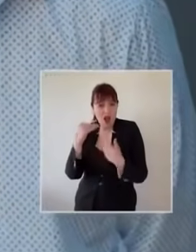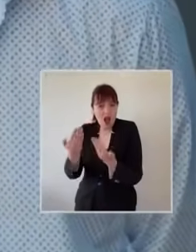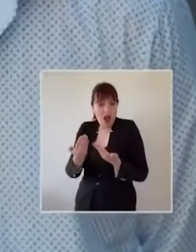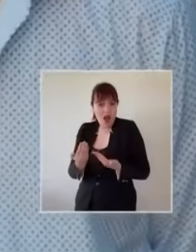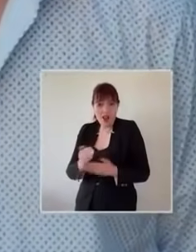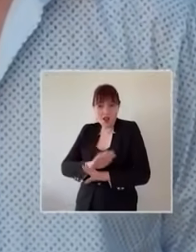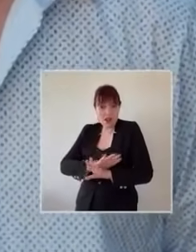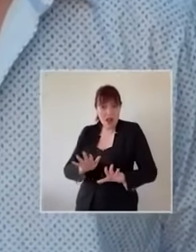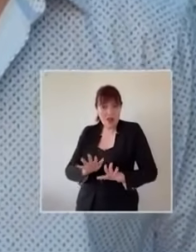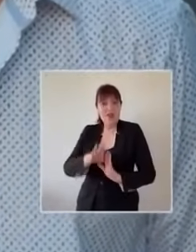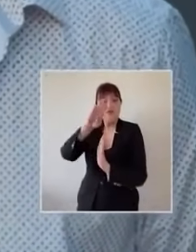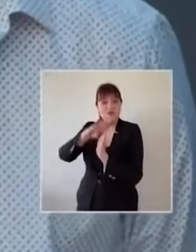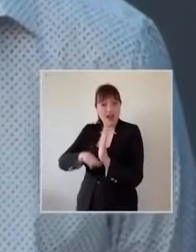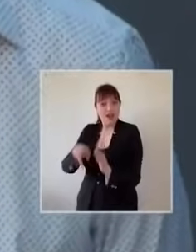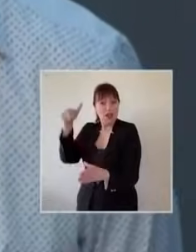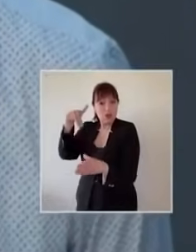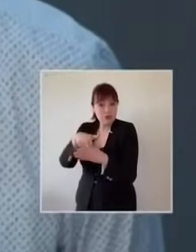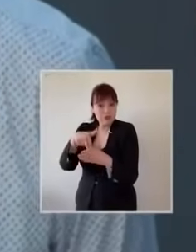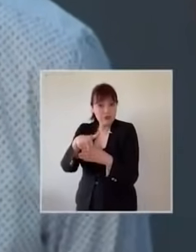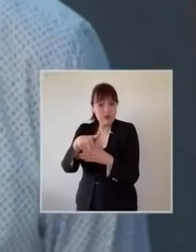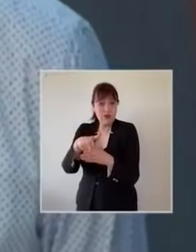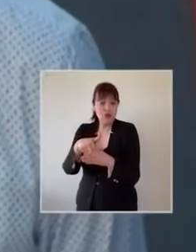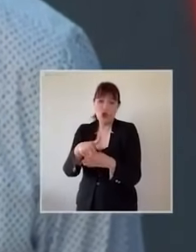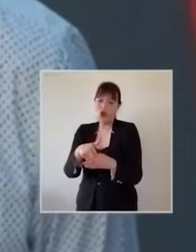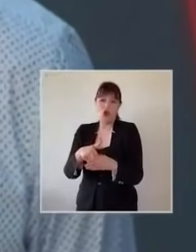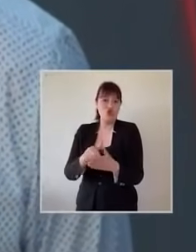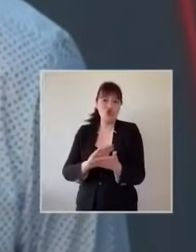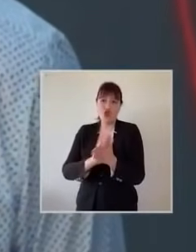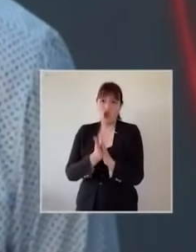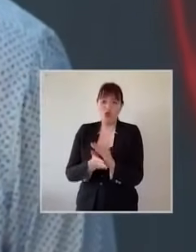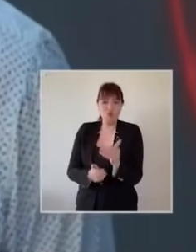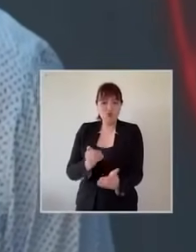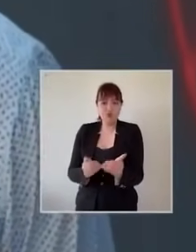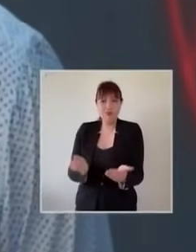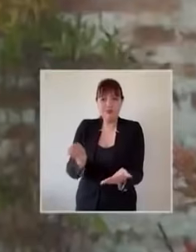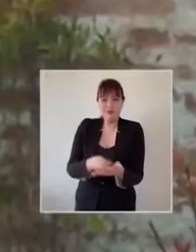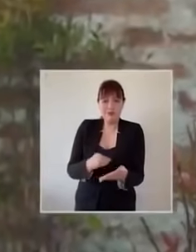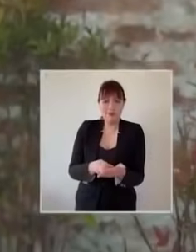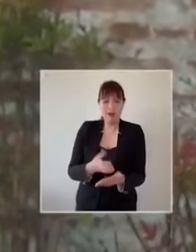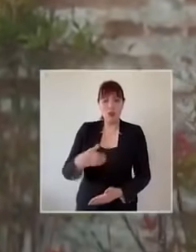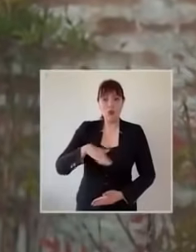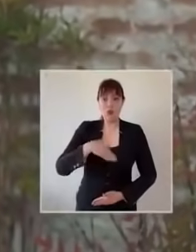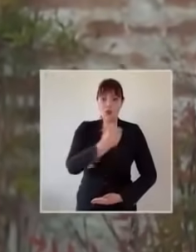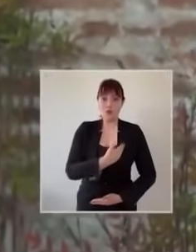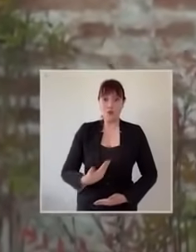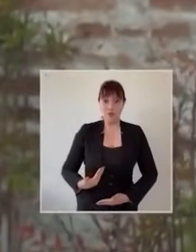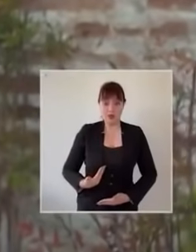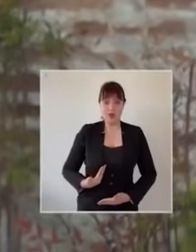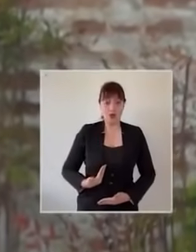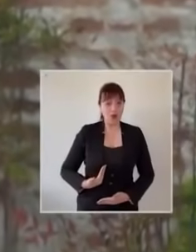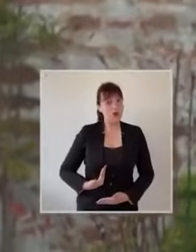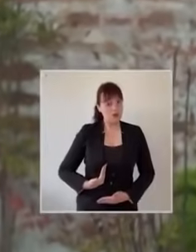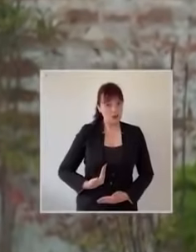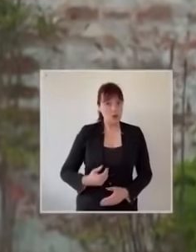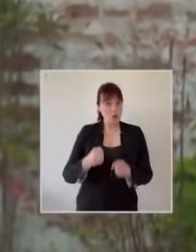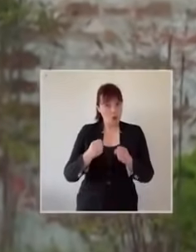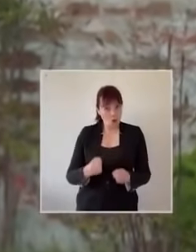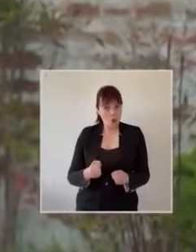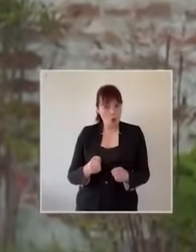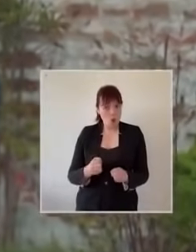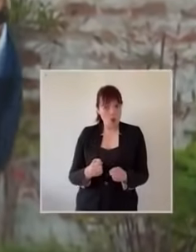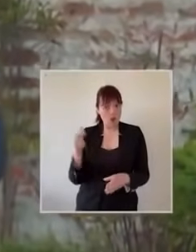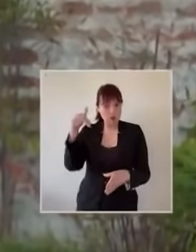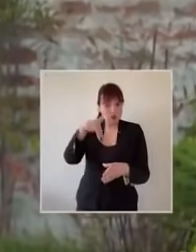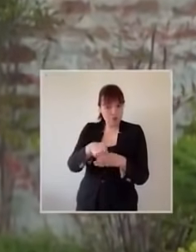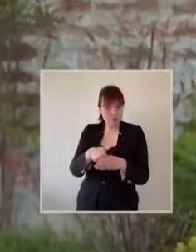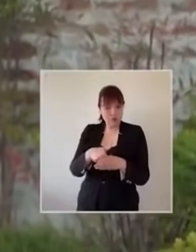No quiero que me regalen nada. Bajen el precio de los combustibles y con eso todo me rinde más. En nuestro gobierno habrá impuestos a los combustibles, donde el